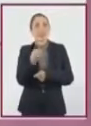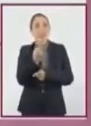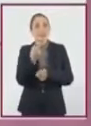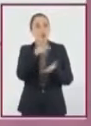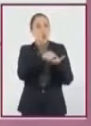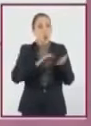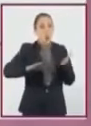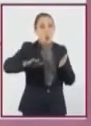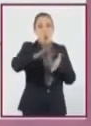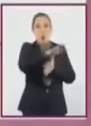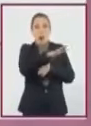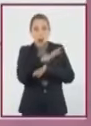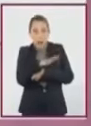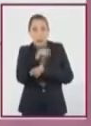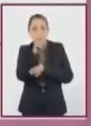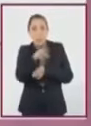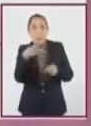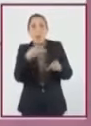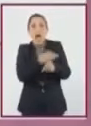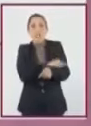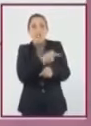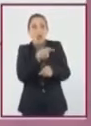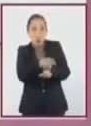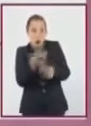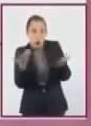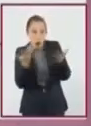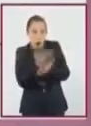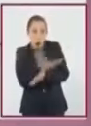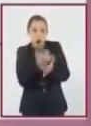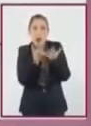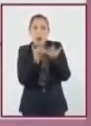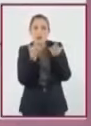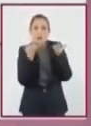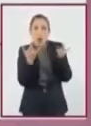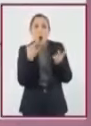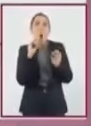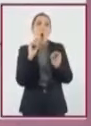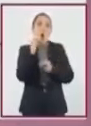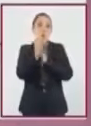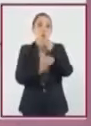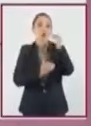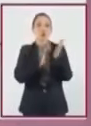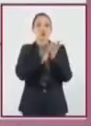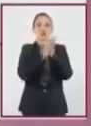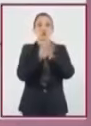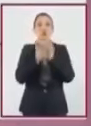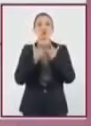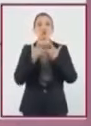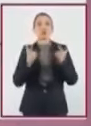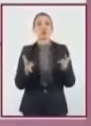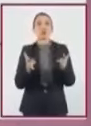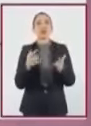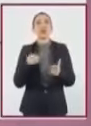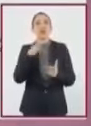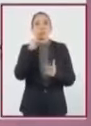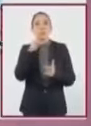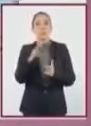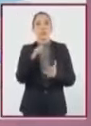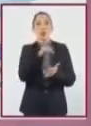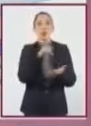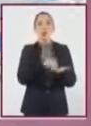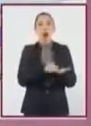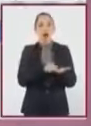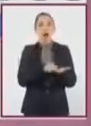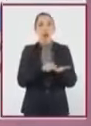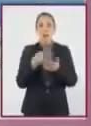al espacio geográfico donde suceden los acontecimientos y procesos históricos, y se identifican los